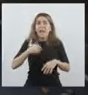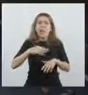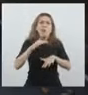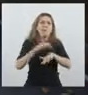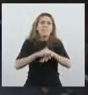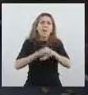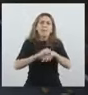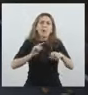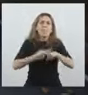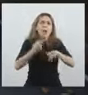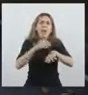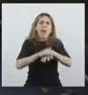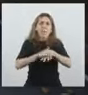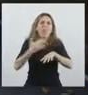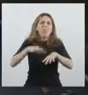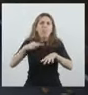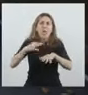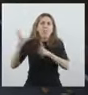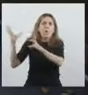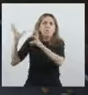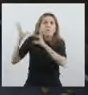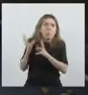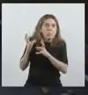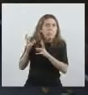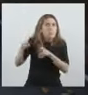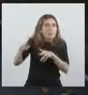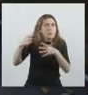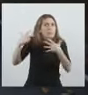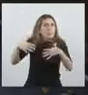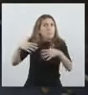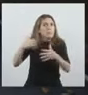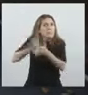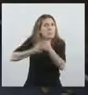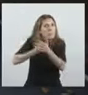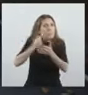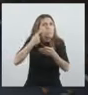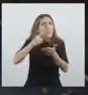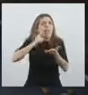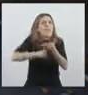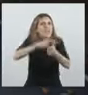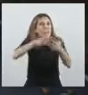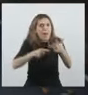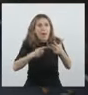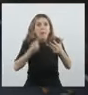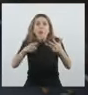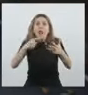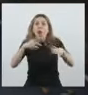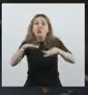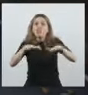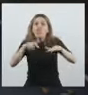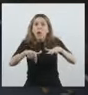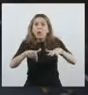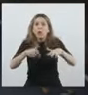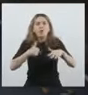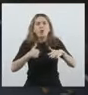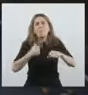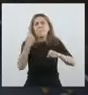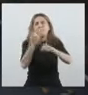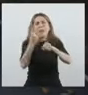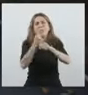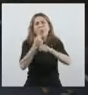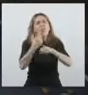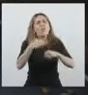de tomar las riendas y seguir conduciendo el país. Pero en estas circunstancias prima mi condición humana, que me obliga a